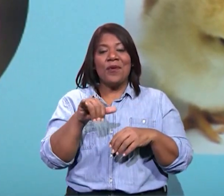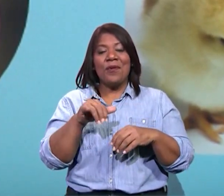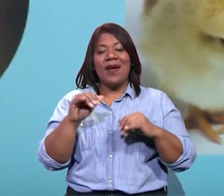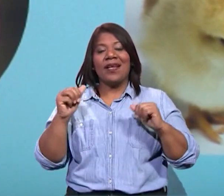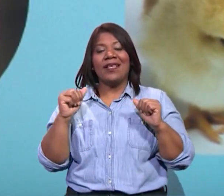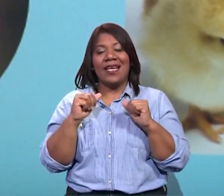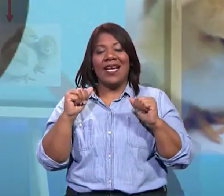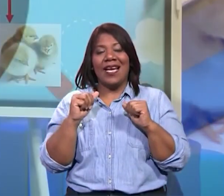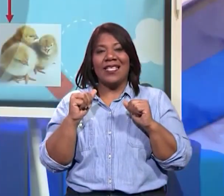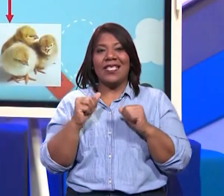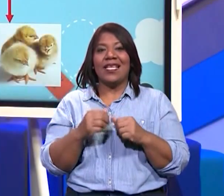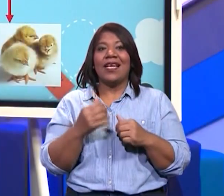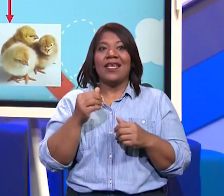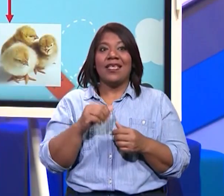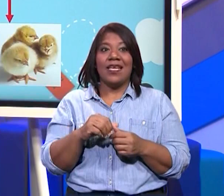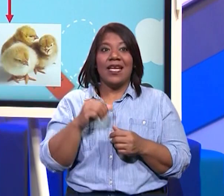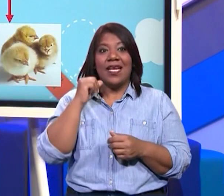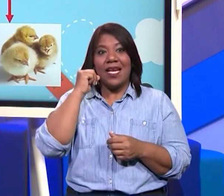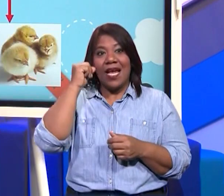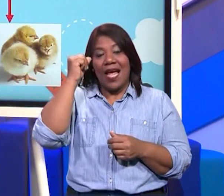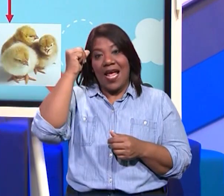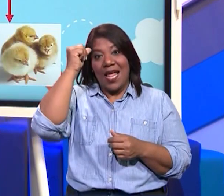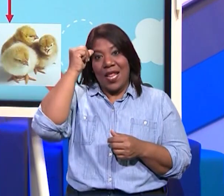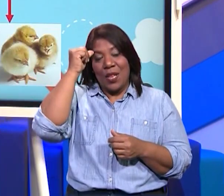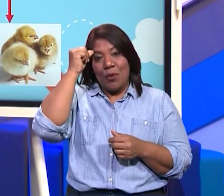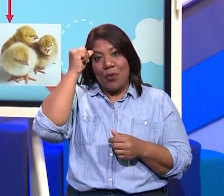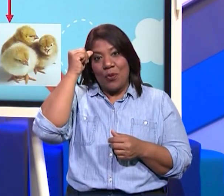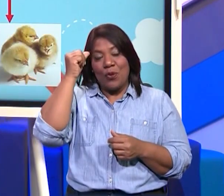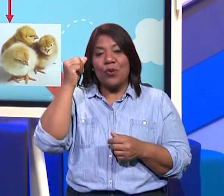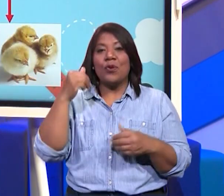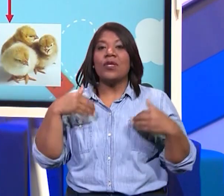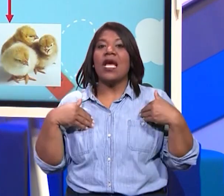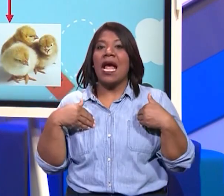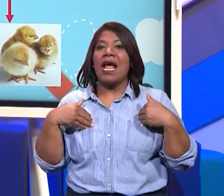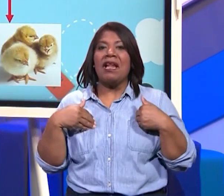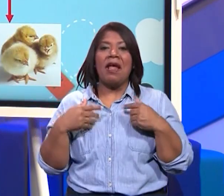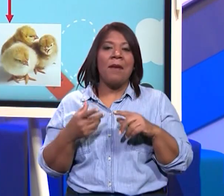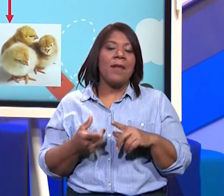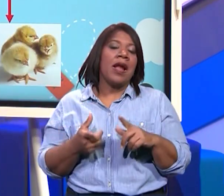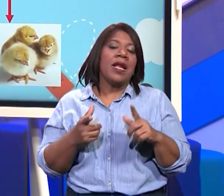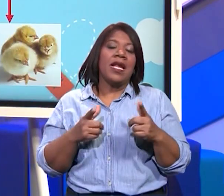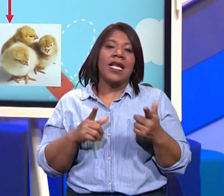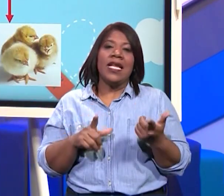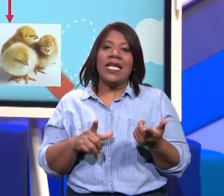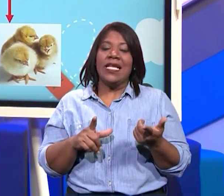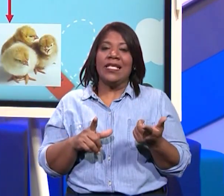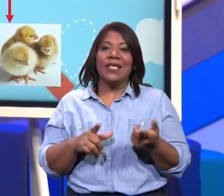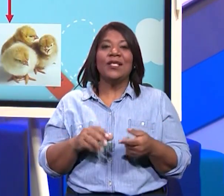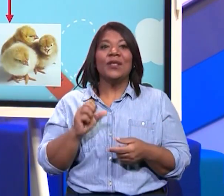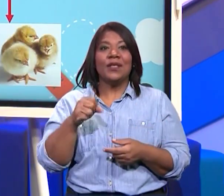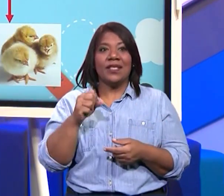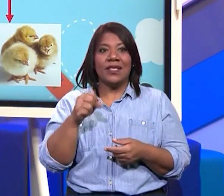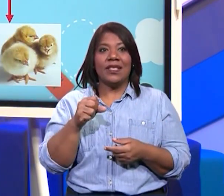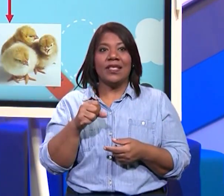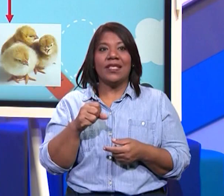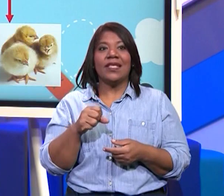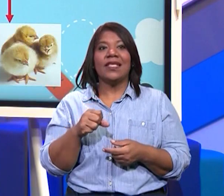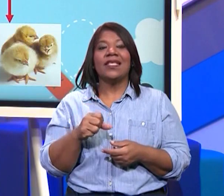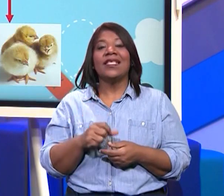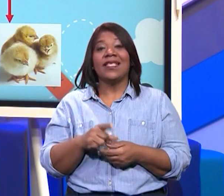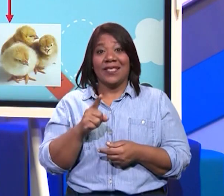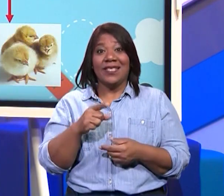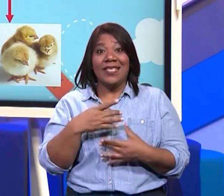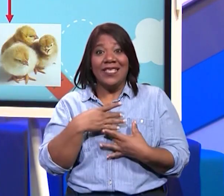hoy. Y por acá el adulto, pues que conocemos, aquí está de un anfibio y una gallina, ¿verdad? Qué